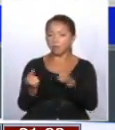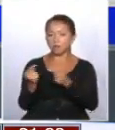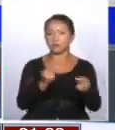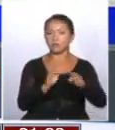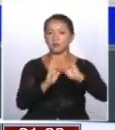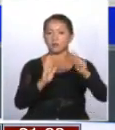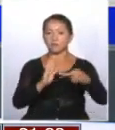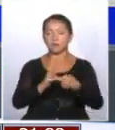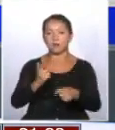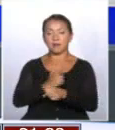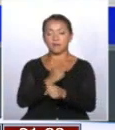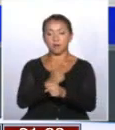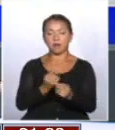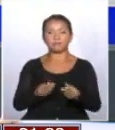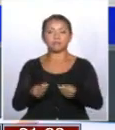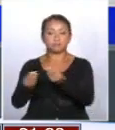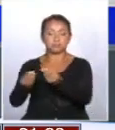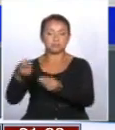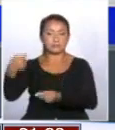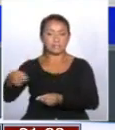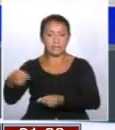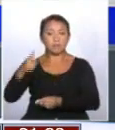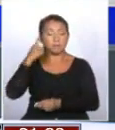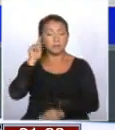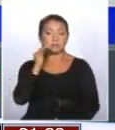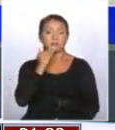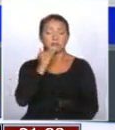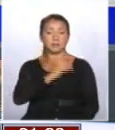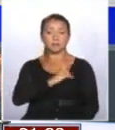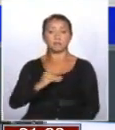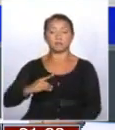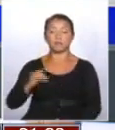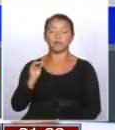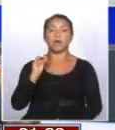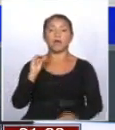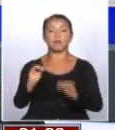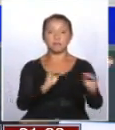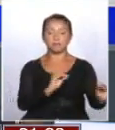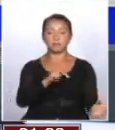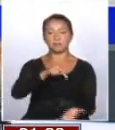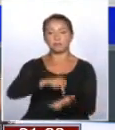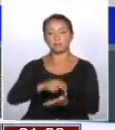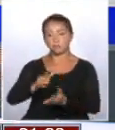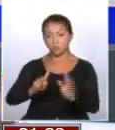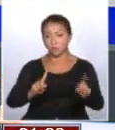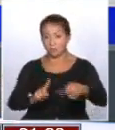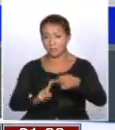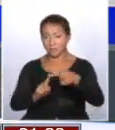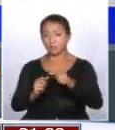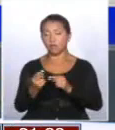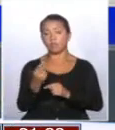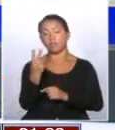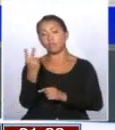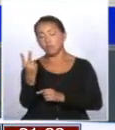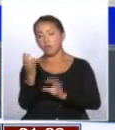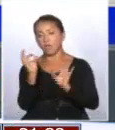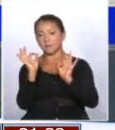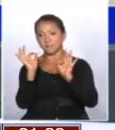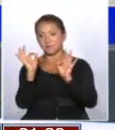está en el Senado, pero sin embargo también un diputado ahí hizo un llamado a parlamentarios de su partido porque hay dos